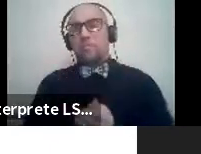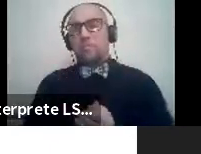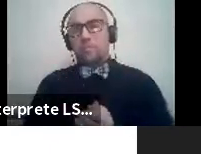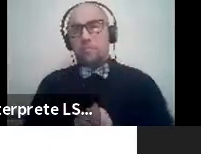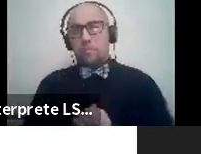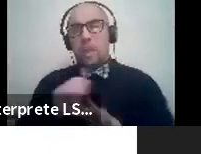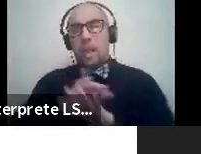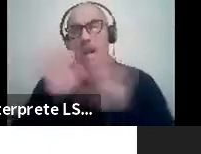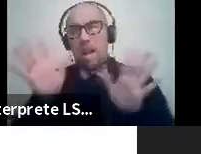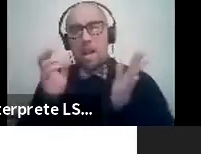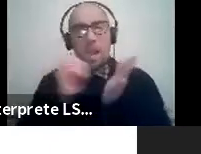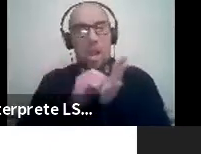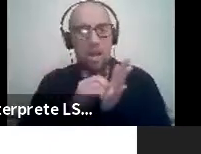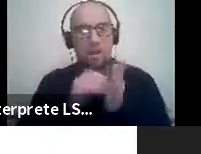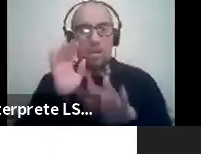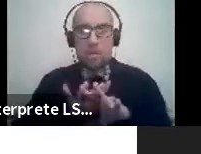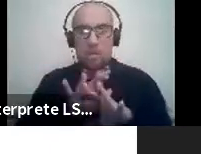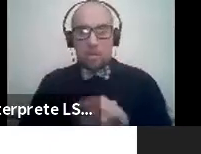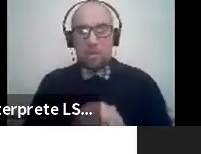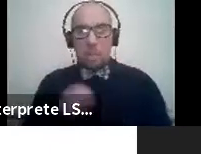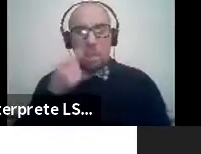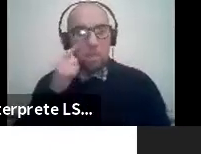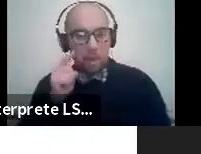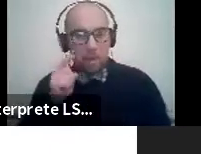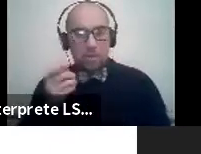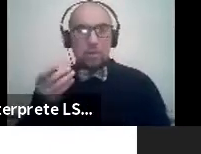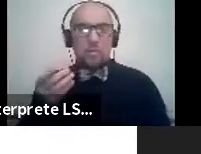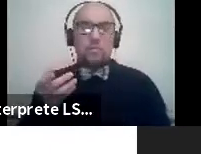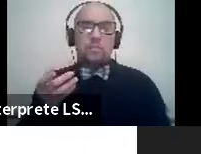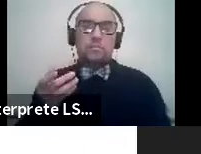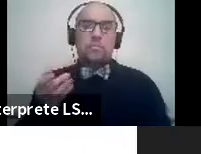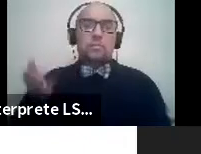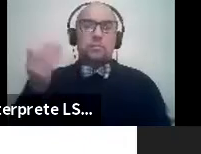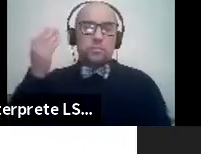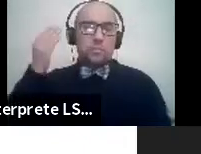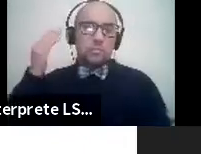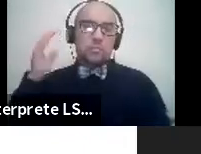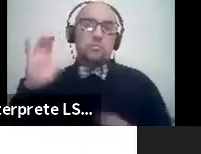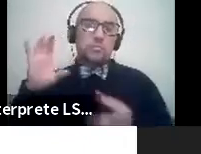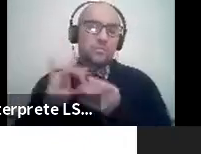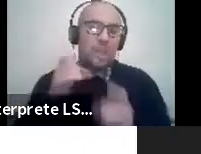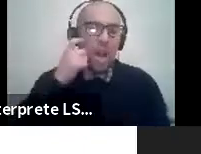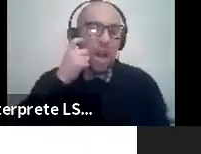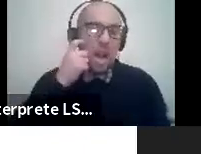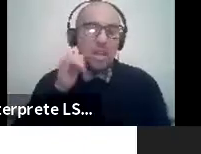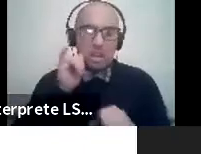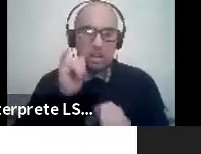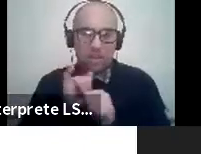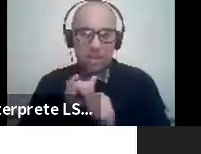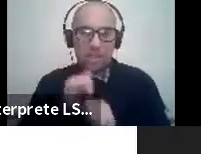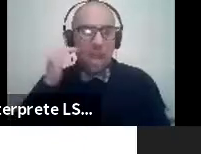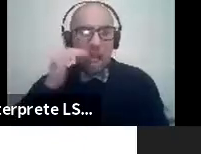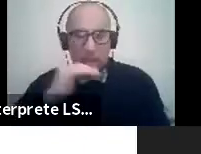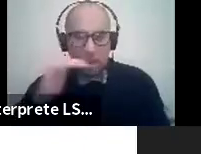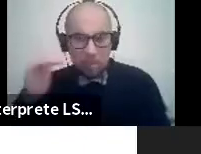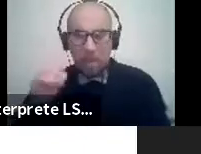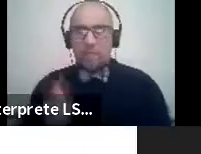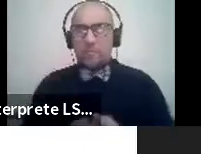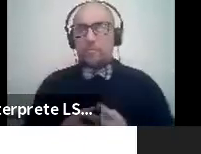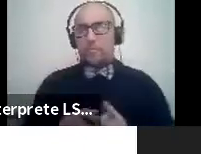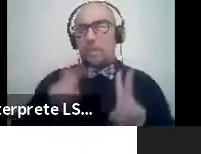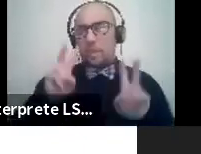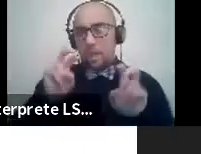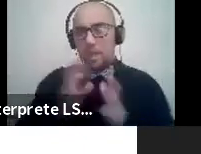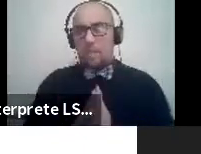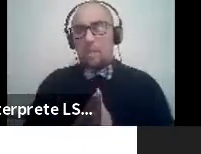el rendimiento de las matemáticas, pero se asocia a las creencias que existen, las creencias tempranas acerca